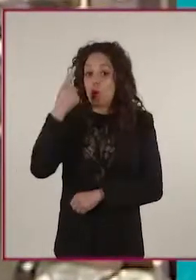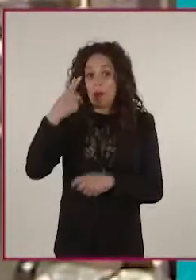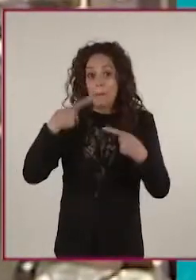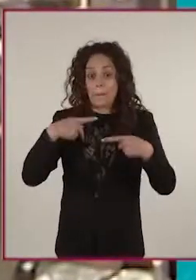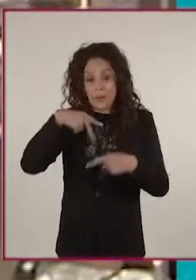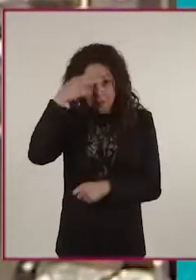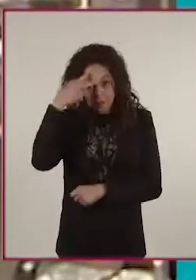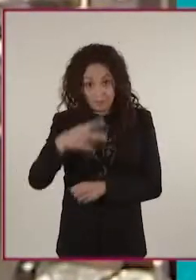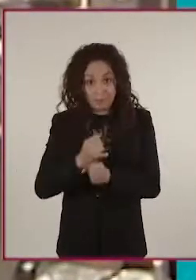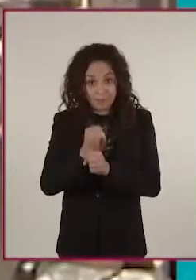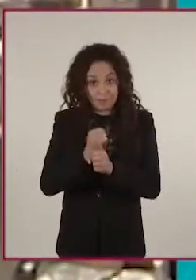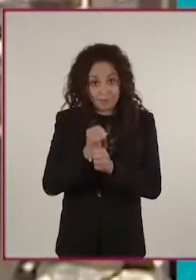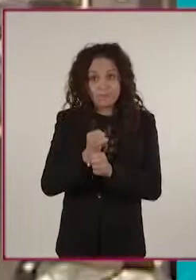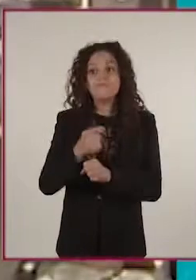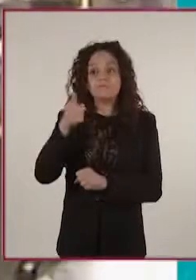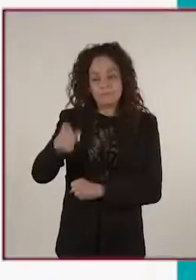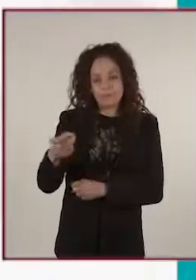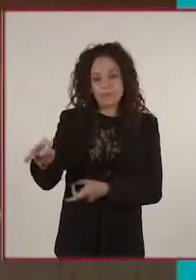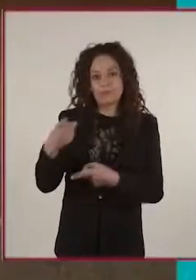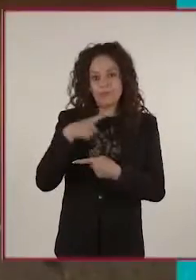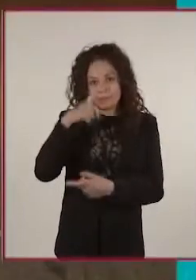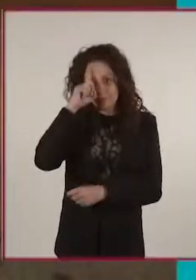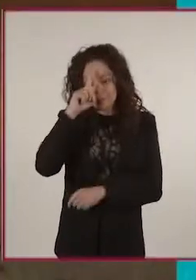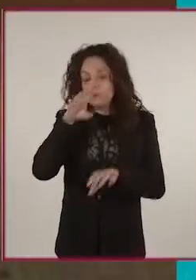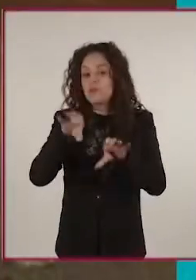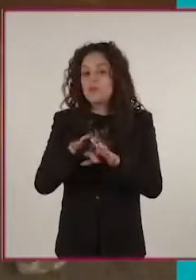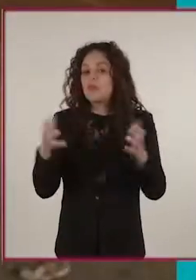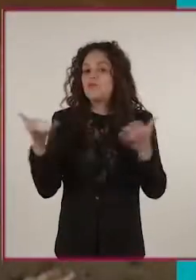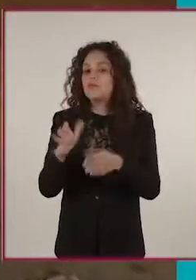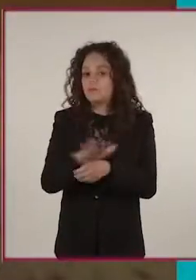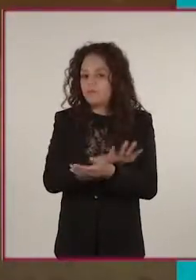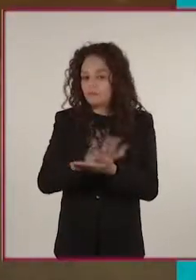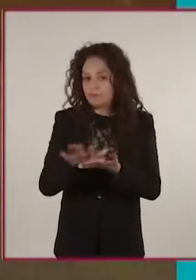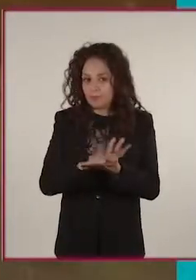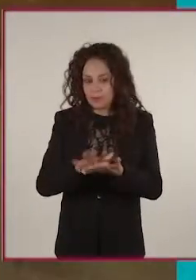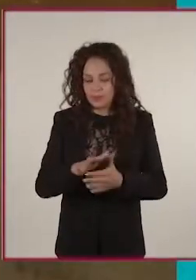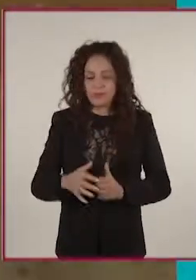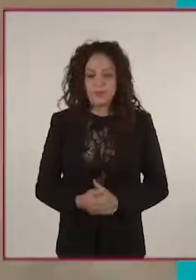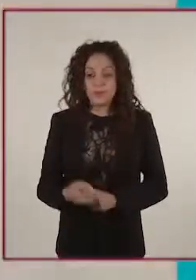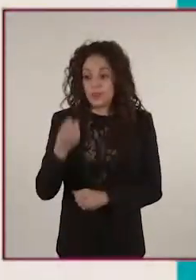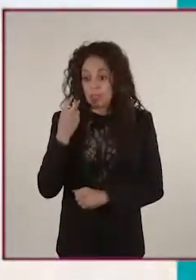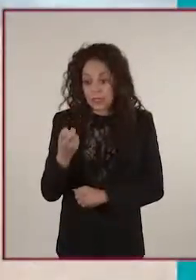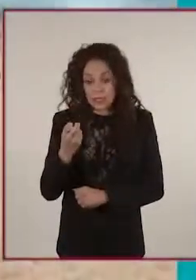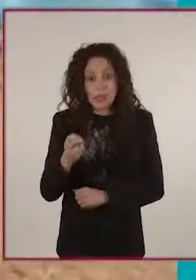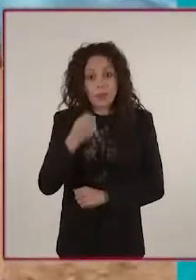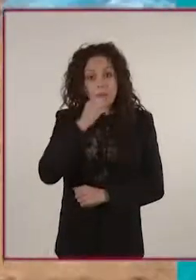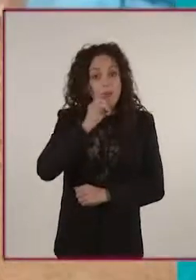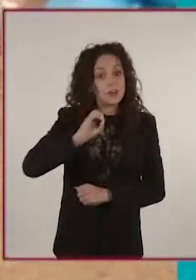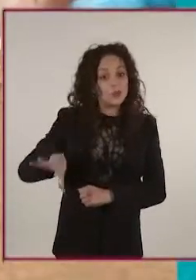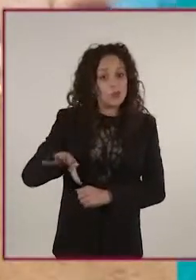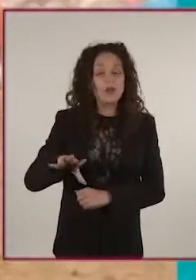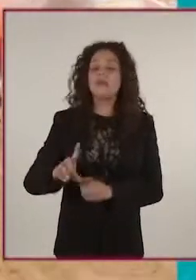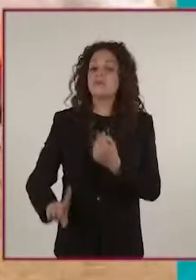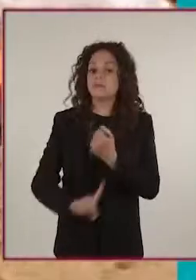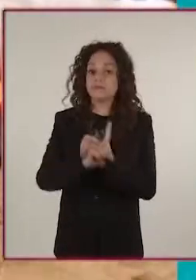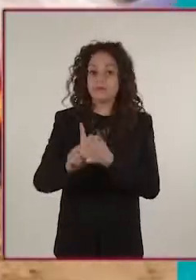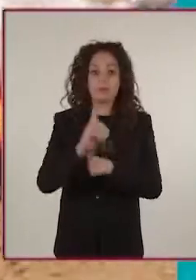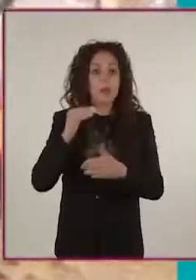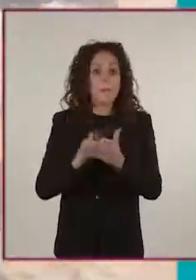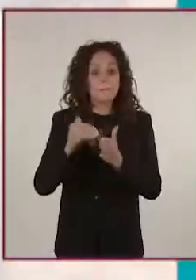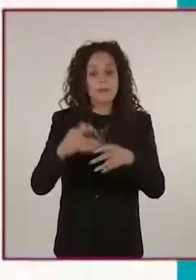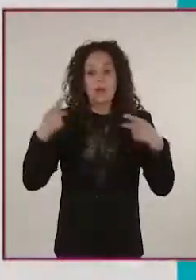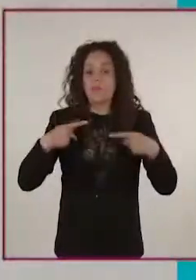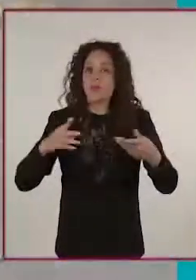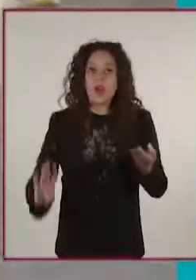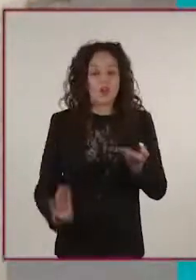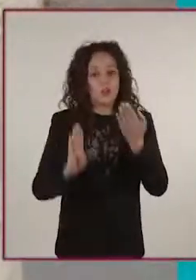opción para combatirla, así que no te despegues. La basura es un problema que acecha a millones de personas en todo el mundo.